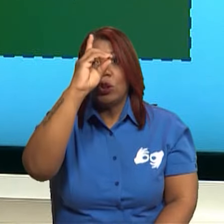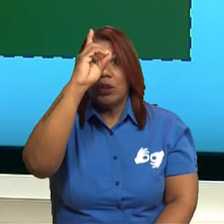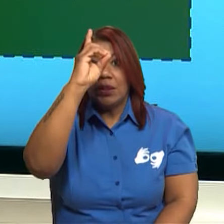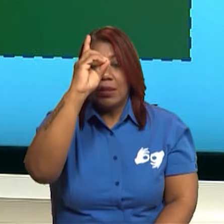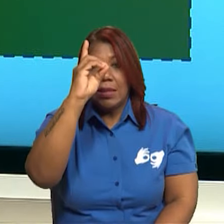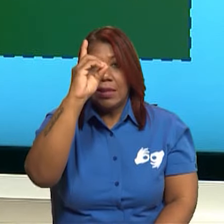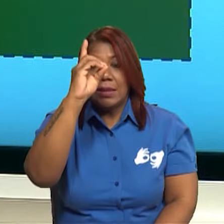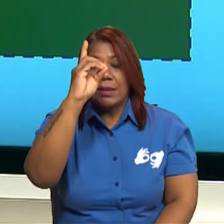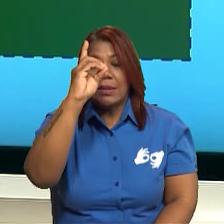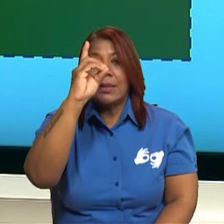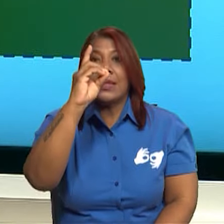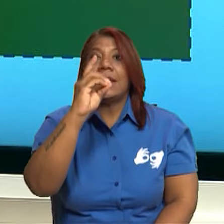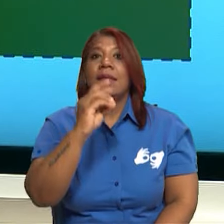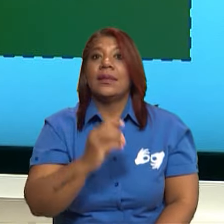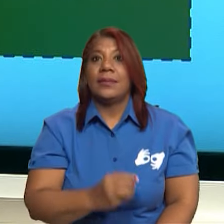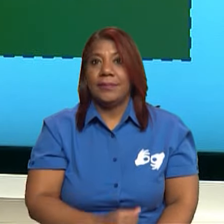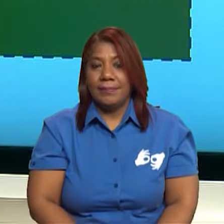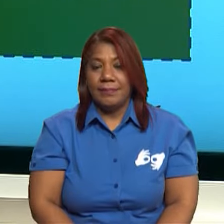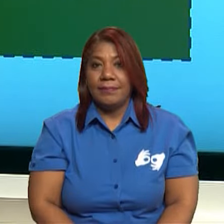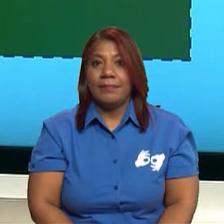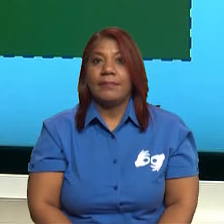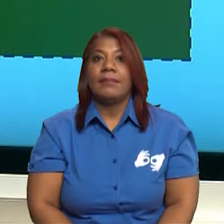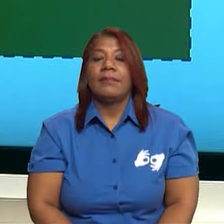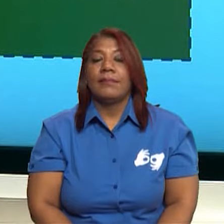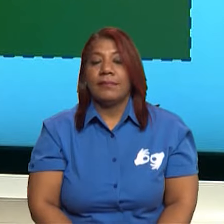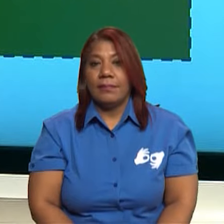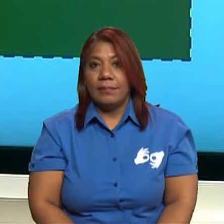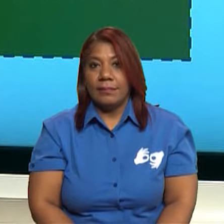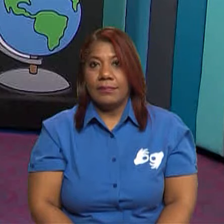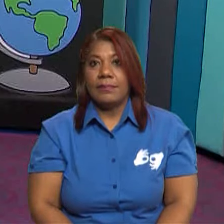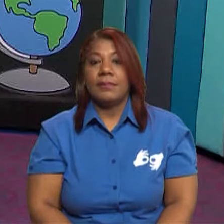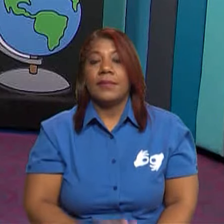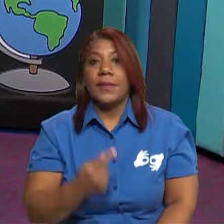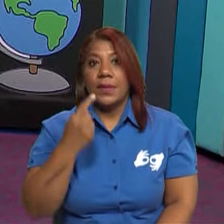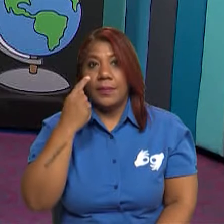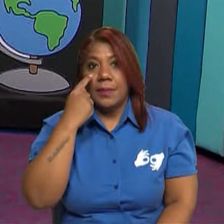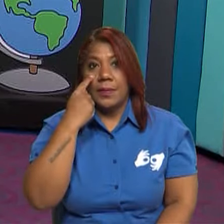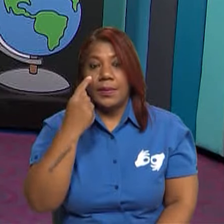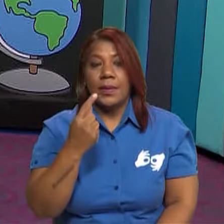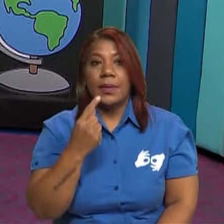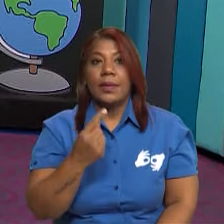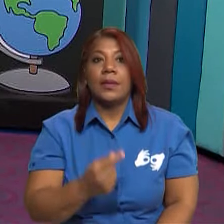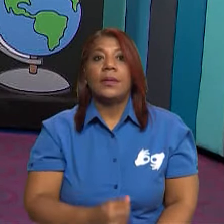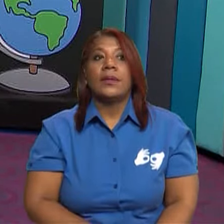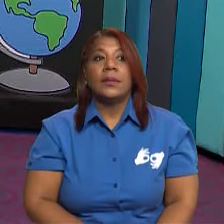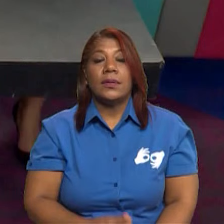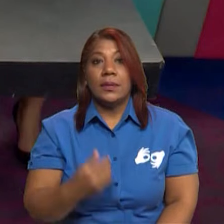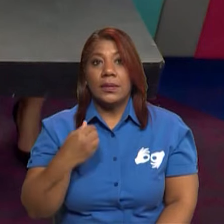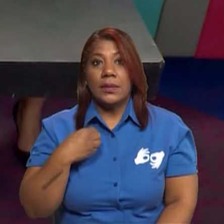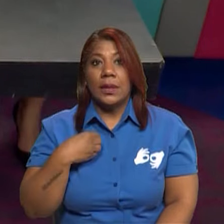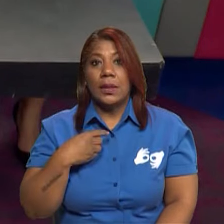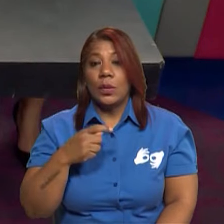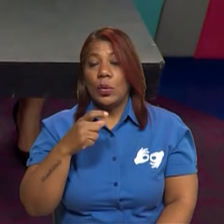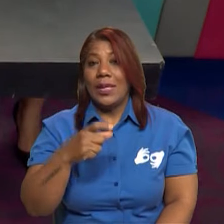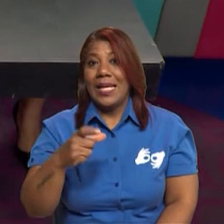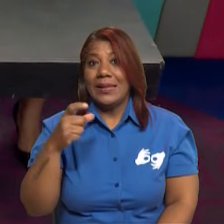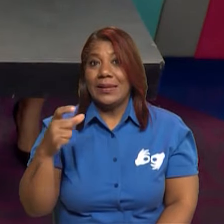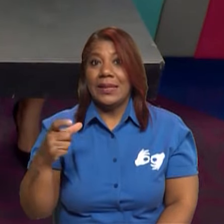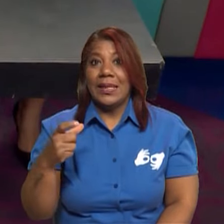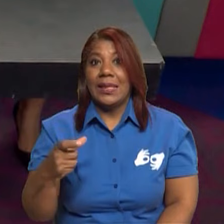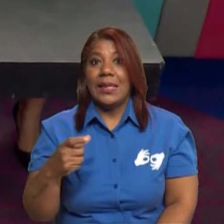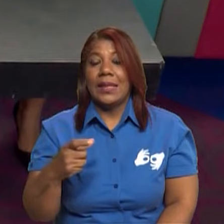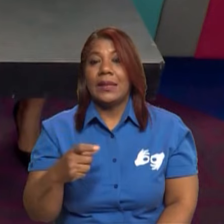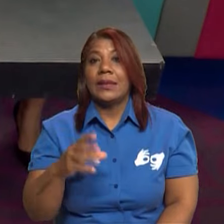en cada número y luego se suman. Correcto. Entonces, aquí tenemos un ejemplo. Tengo mis tarjetas de 60